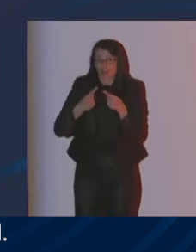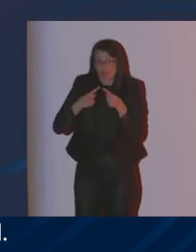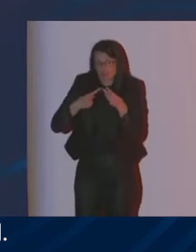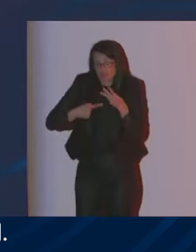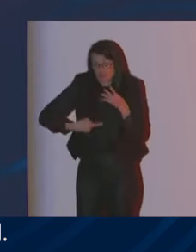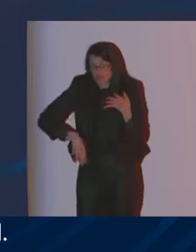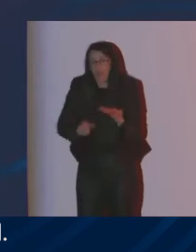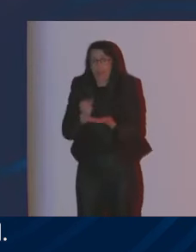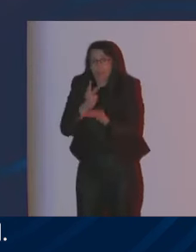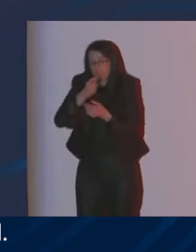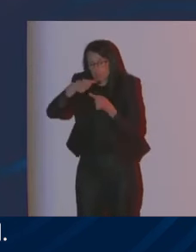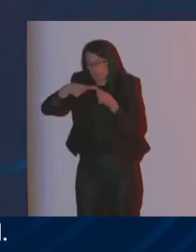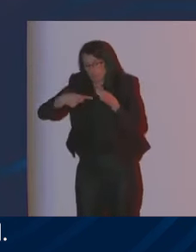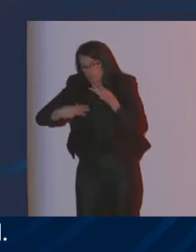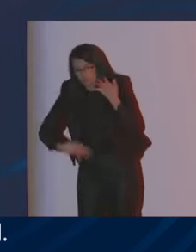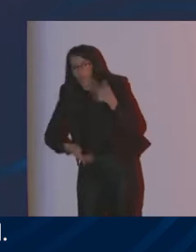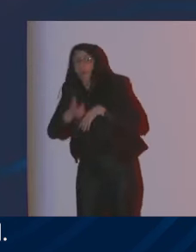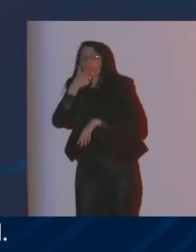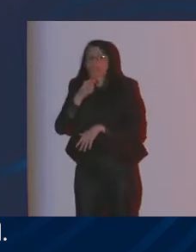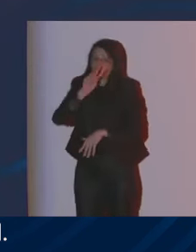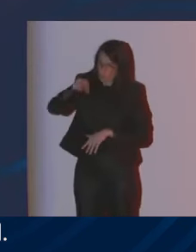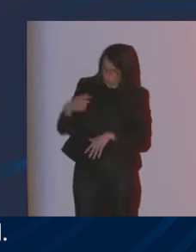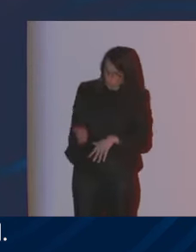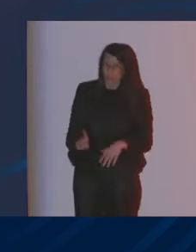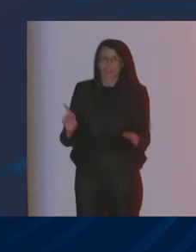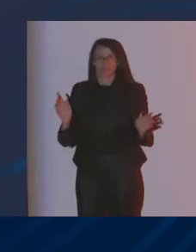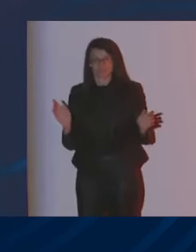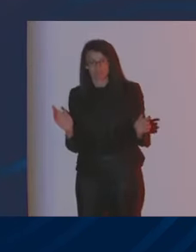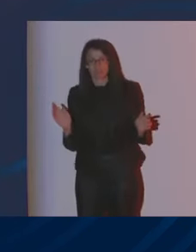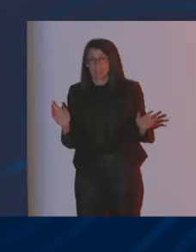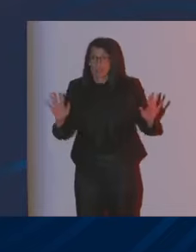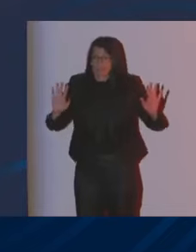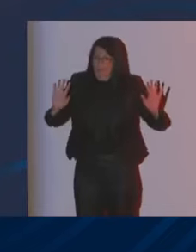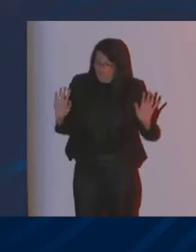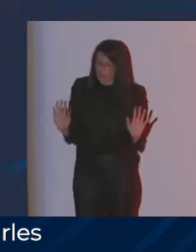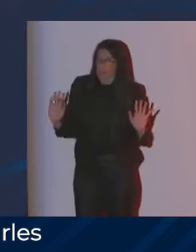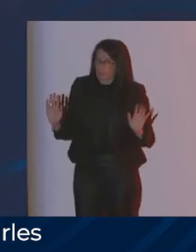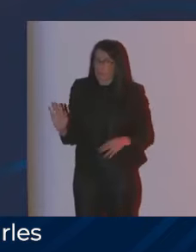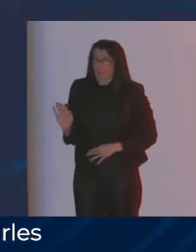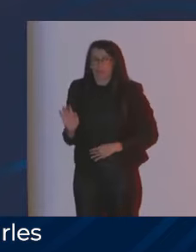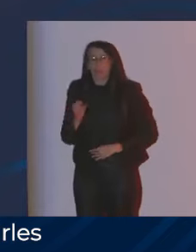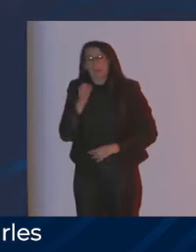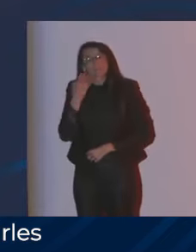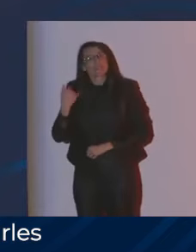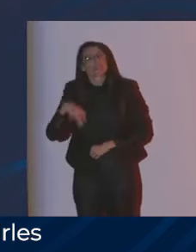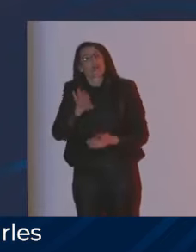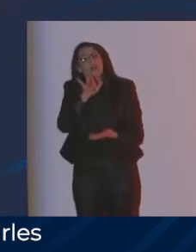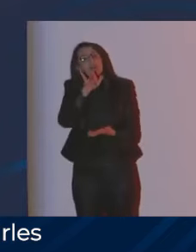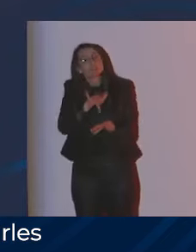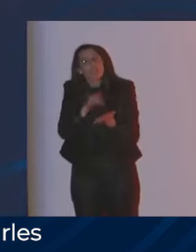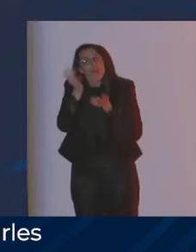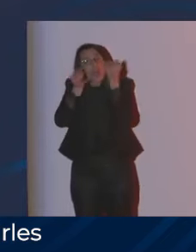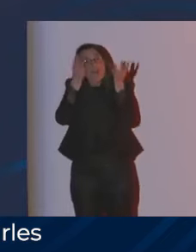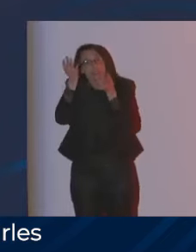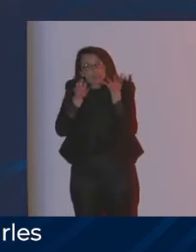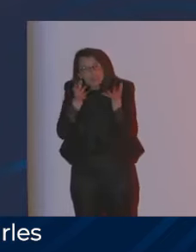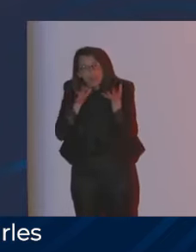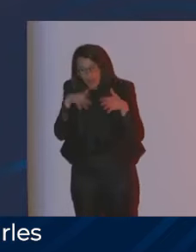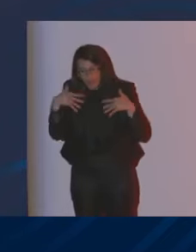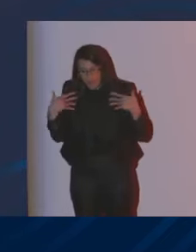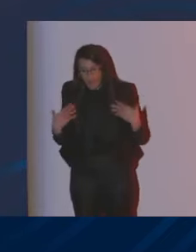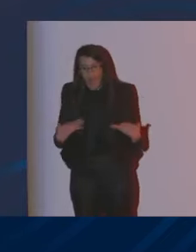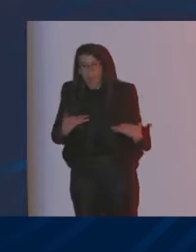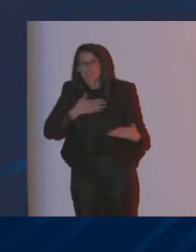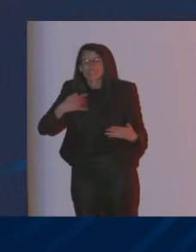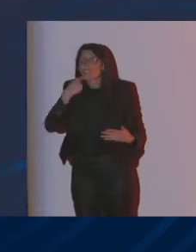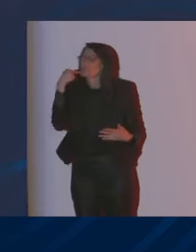retos, no es tarea fácil. Aunque, bueno, llegados a este punto de la aventura, solo puedo decirles